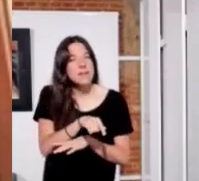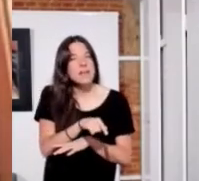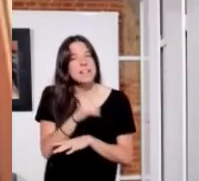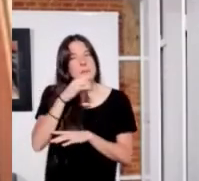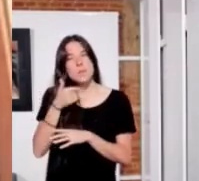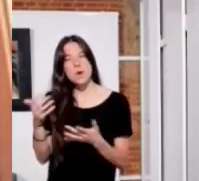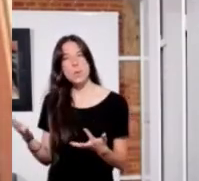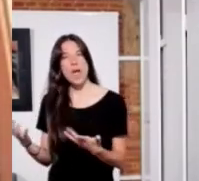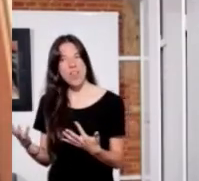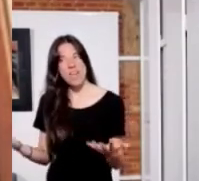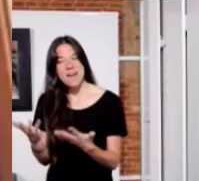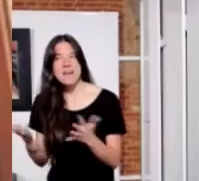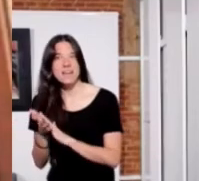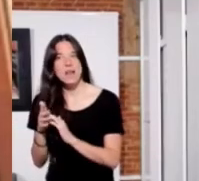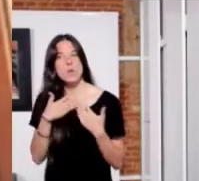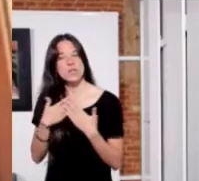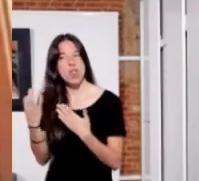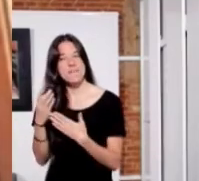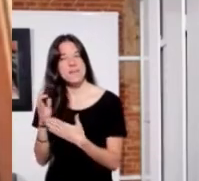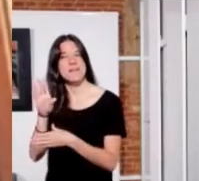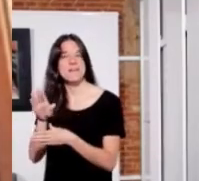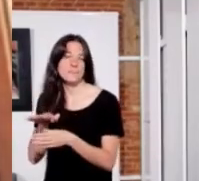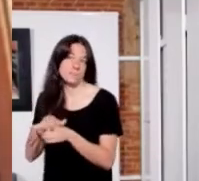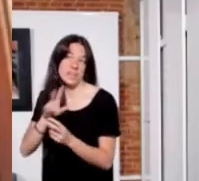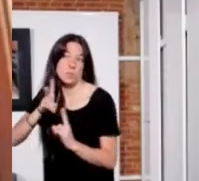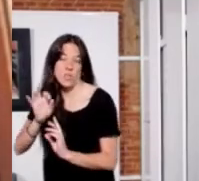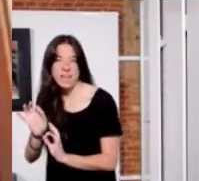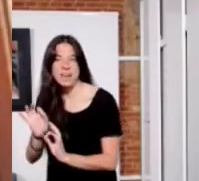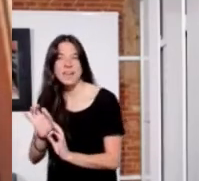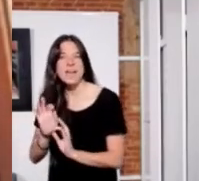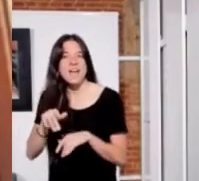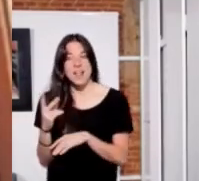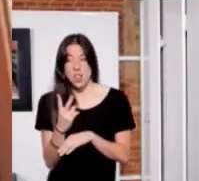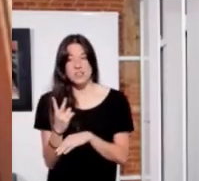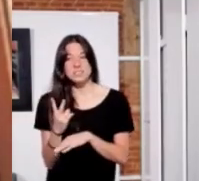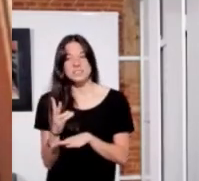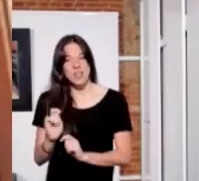que el voluntariado se debe, el voluntariado en tercer sector social, pues